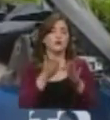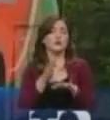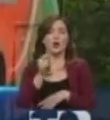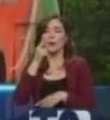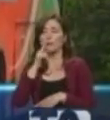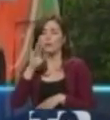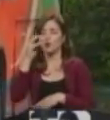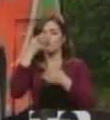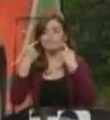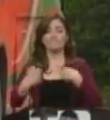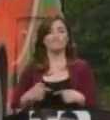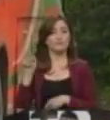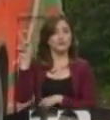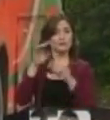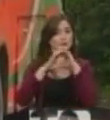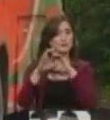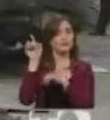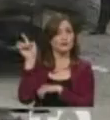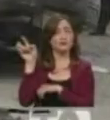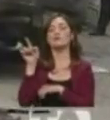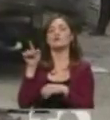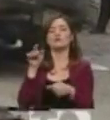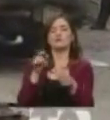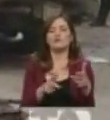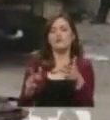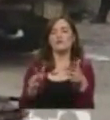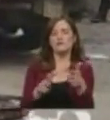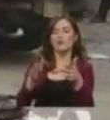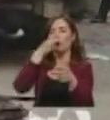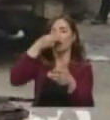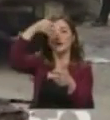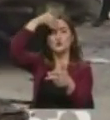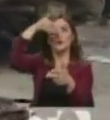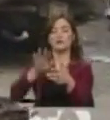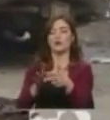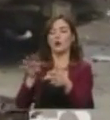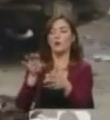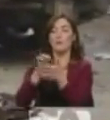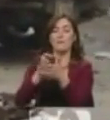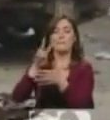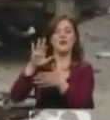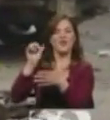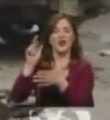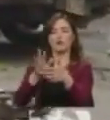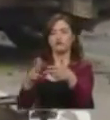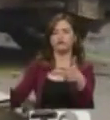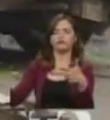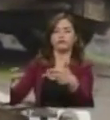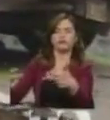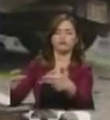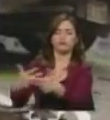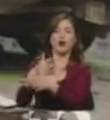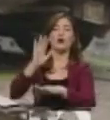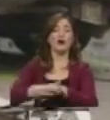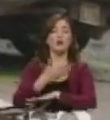muestra herido. El microbús de la cooperativa Quinindé rodaba con dirección a Santo Domingo y el Vitara hacia Vallehermoso. Sobre las